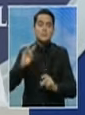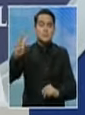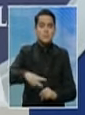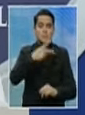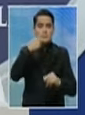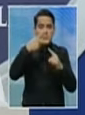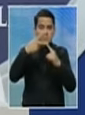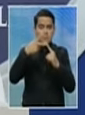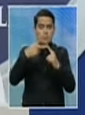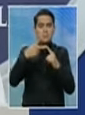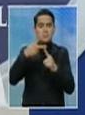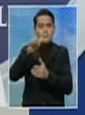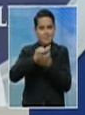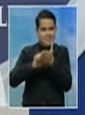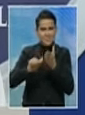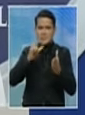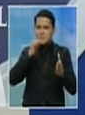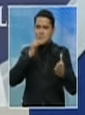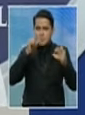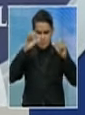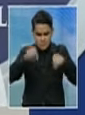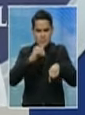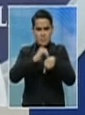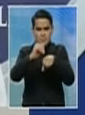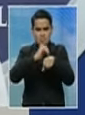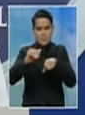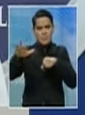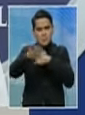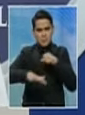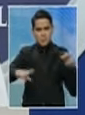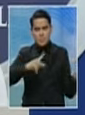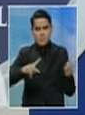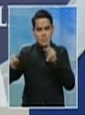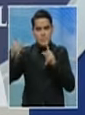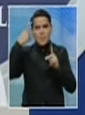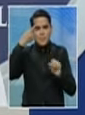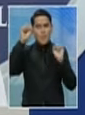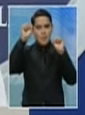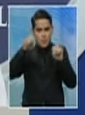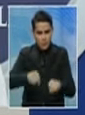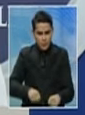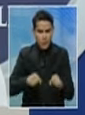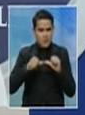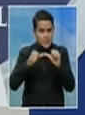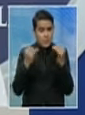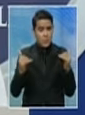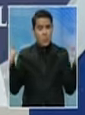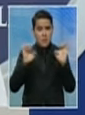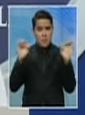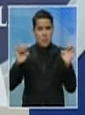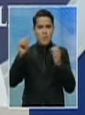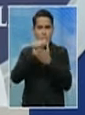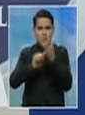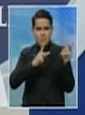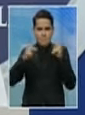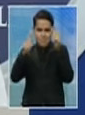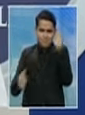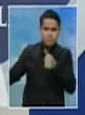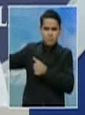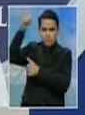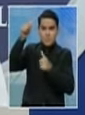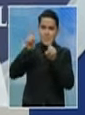Se exceptúan de los empleados públicos el personal incorporado para atender esta emergencia, altos funcionarios, personal